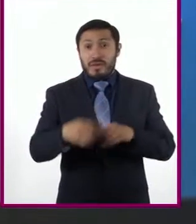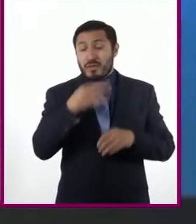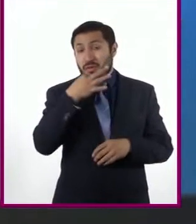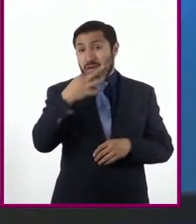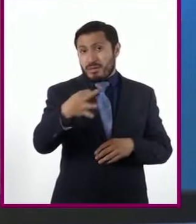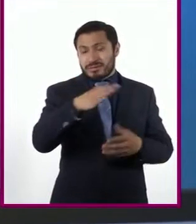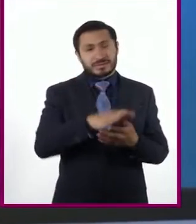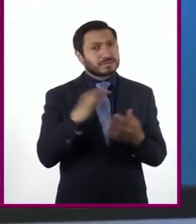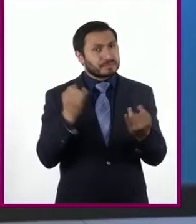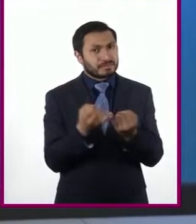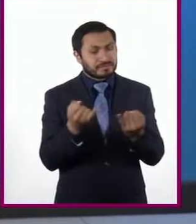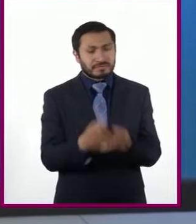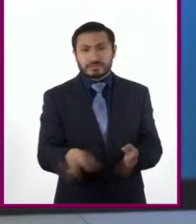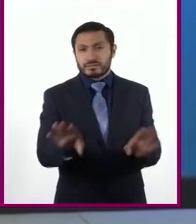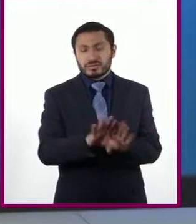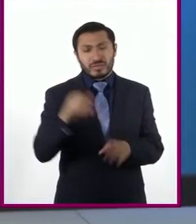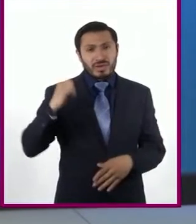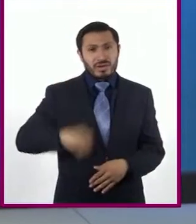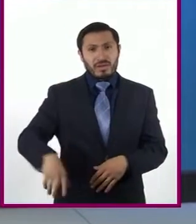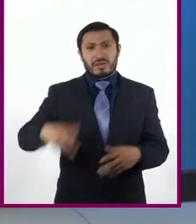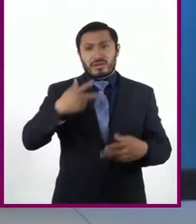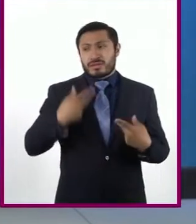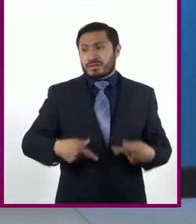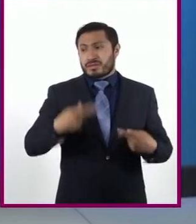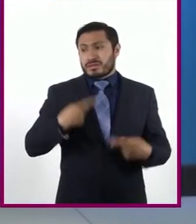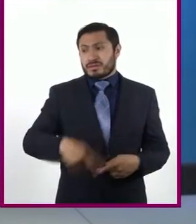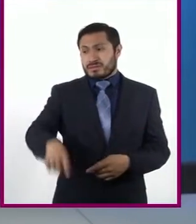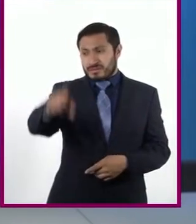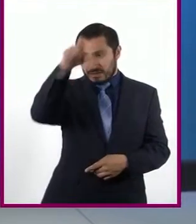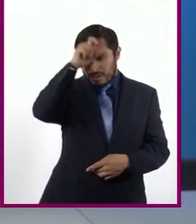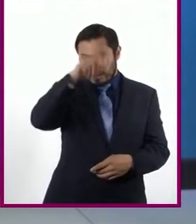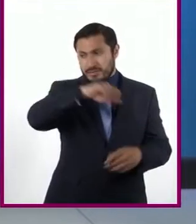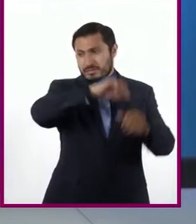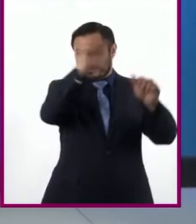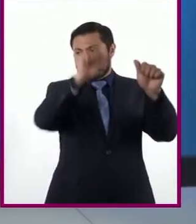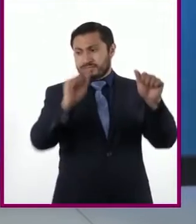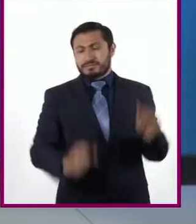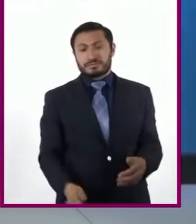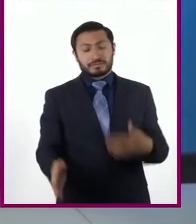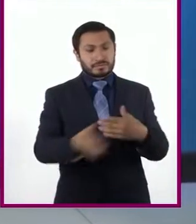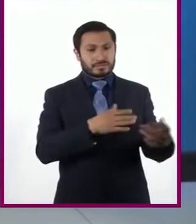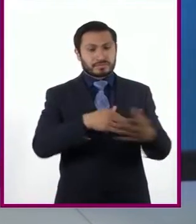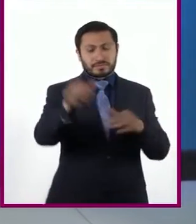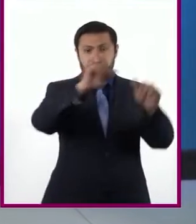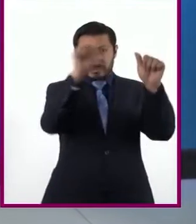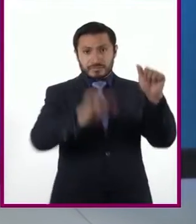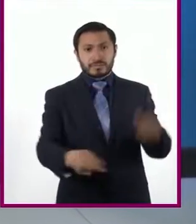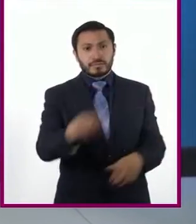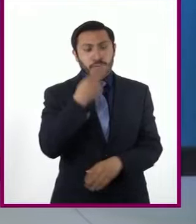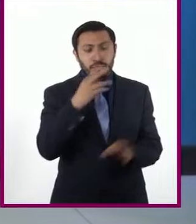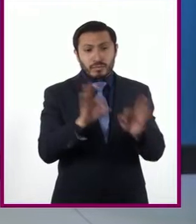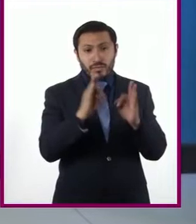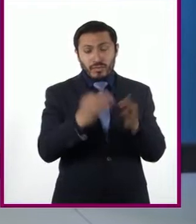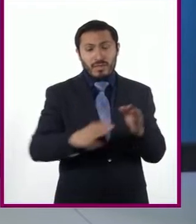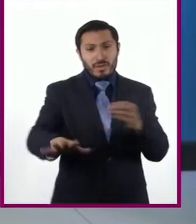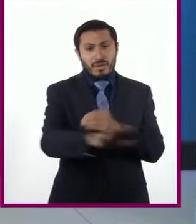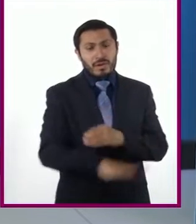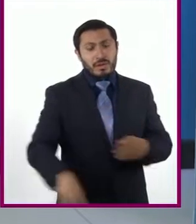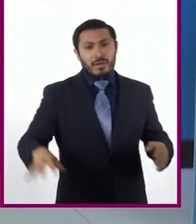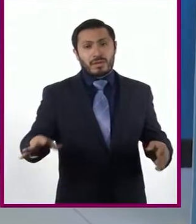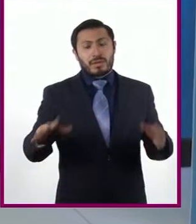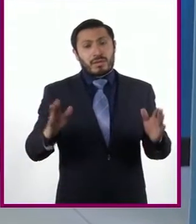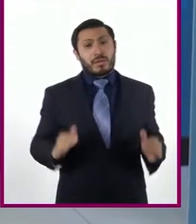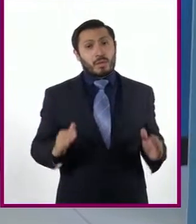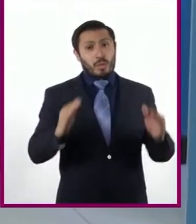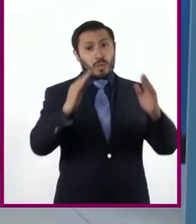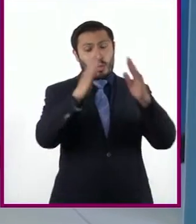así, como los egipcios, la arquitectura moderna y el arte siguen usando esta figura como base de su construcción,